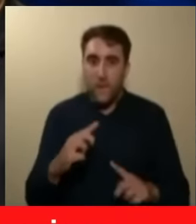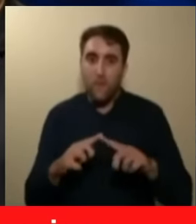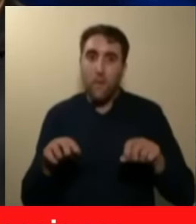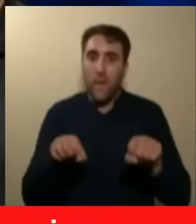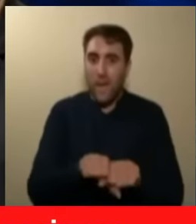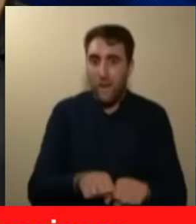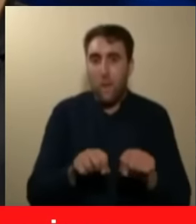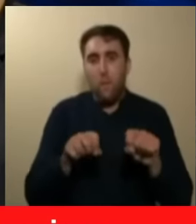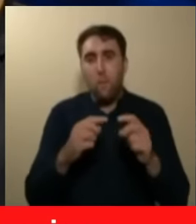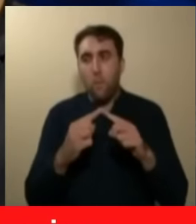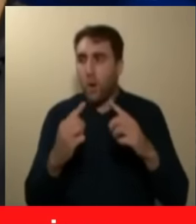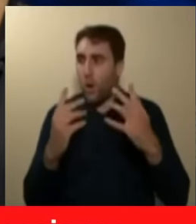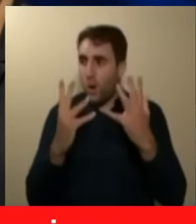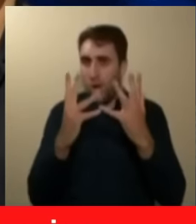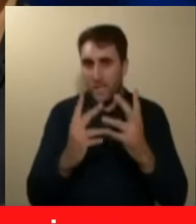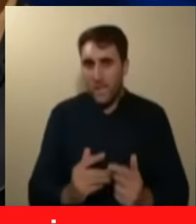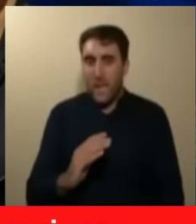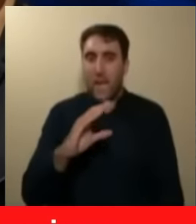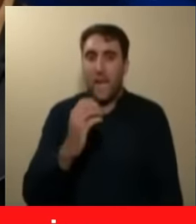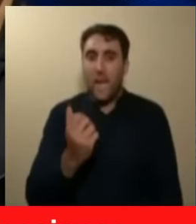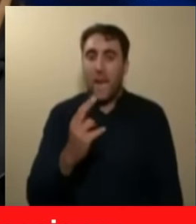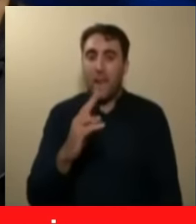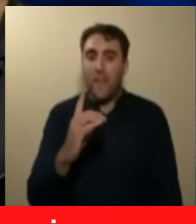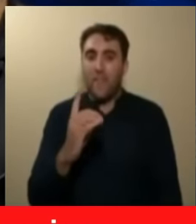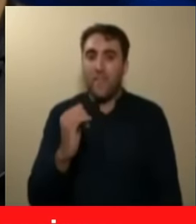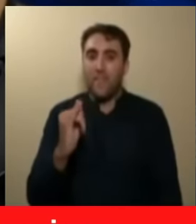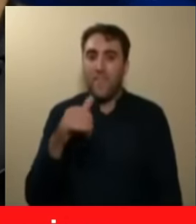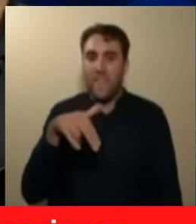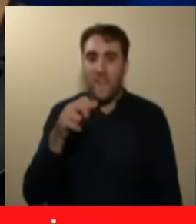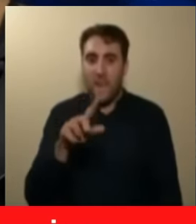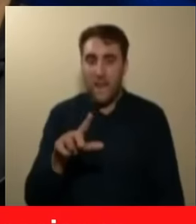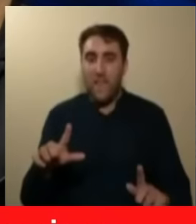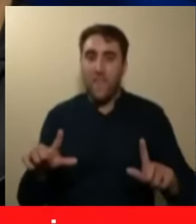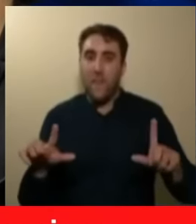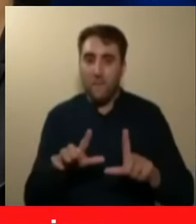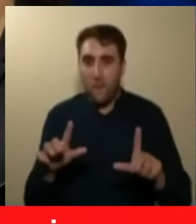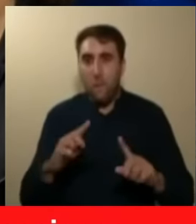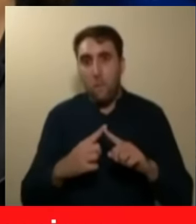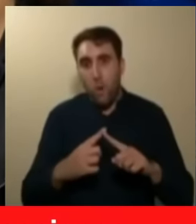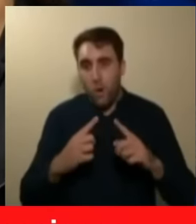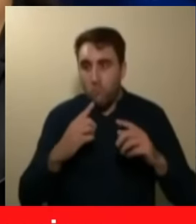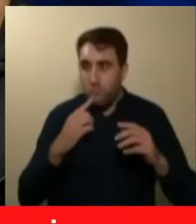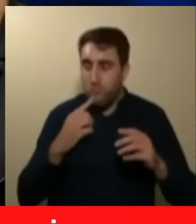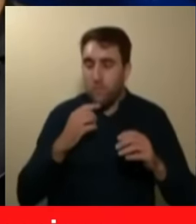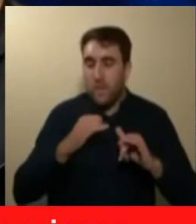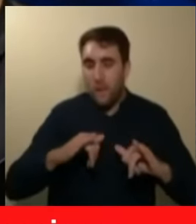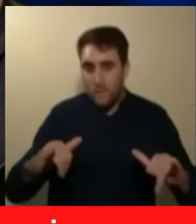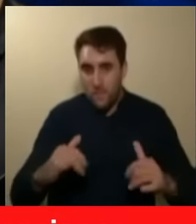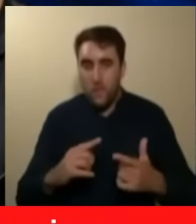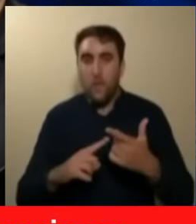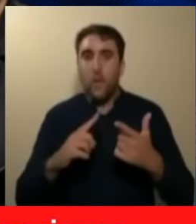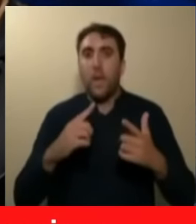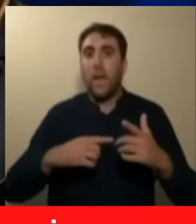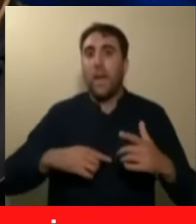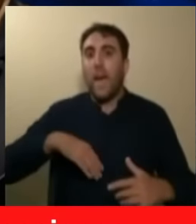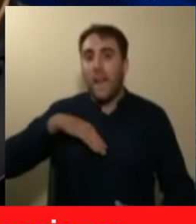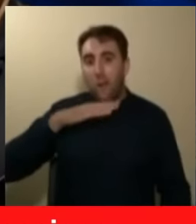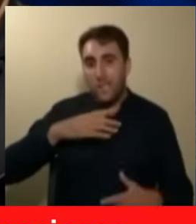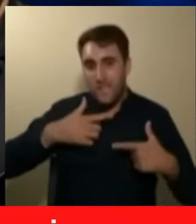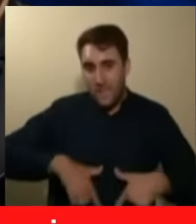la organización del debate, a Cardinal TV por la producción y transmisión del mismo, a la Intendencia de Canelones por las instalaciones y apoyo